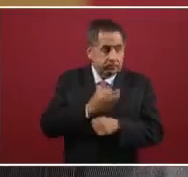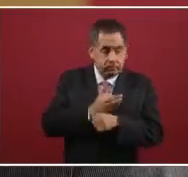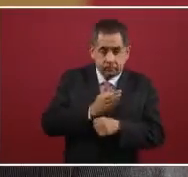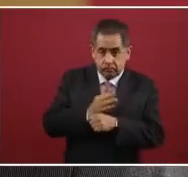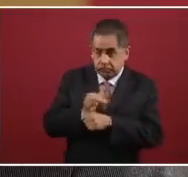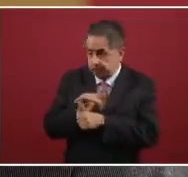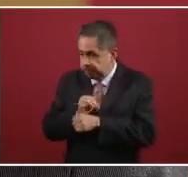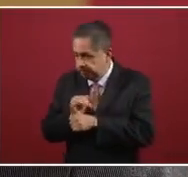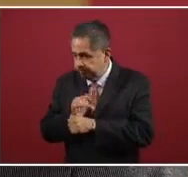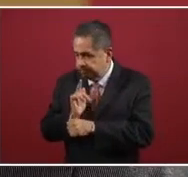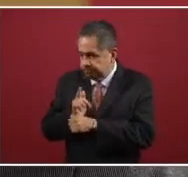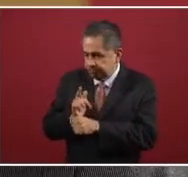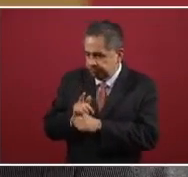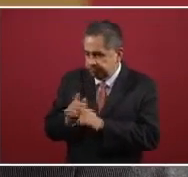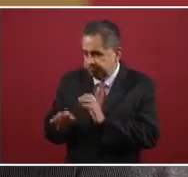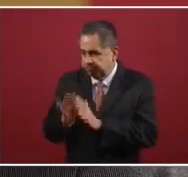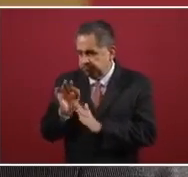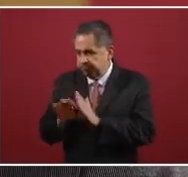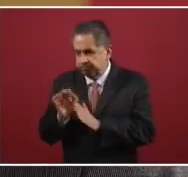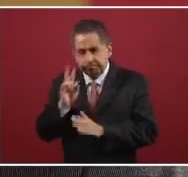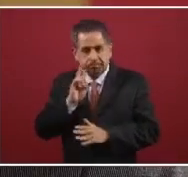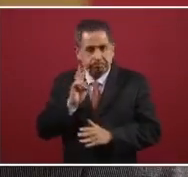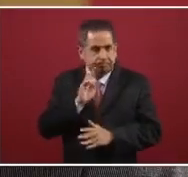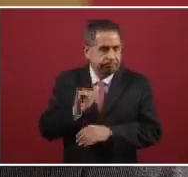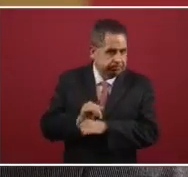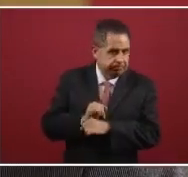investigaciones estamos